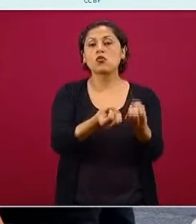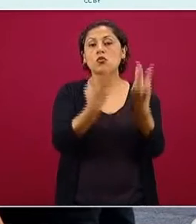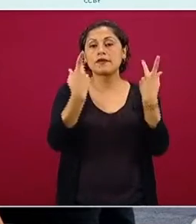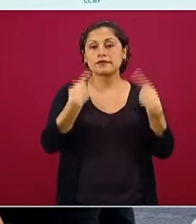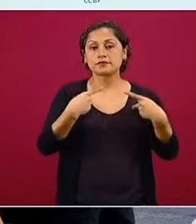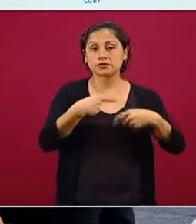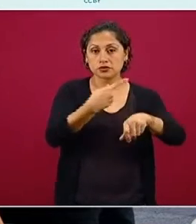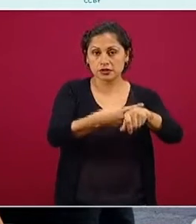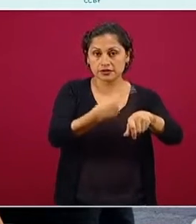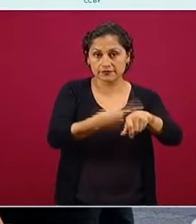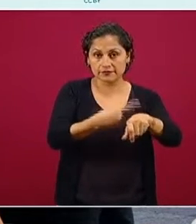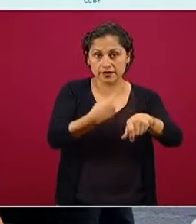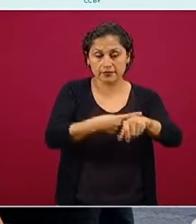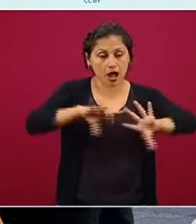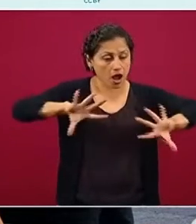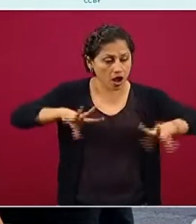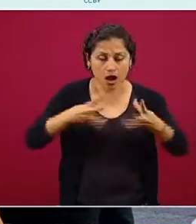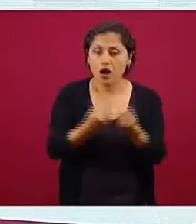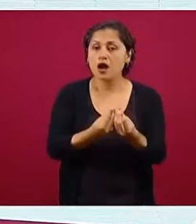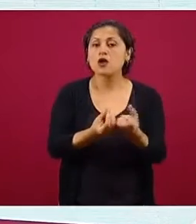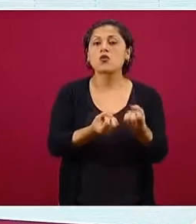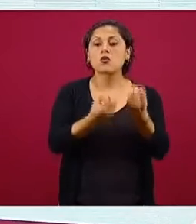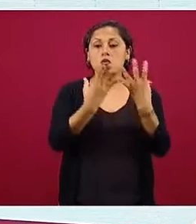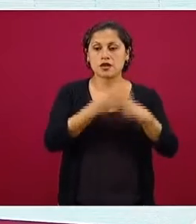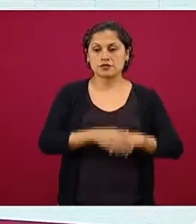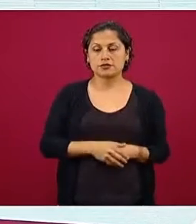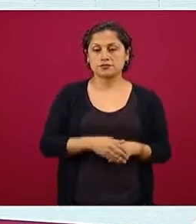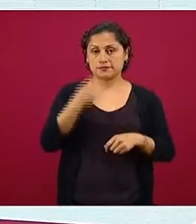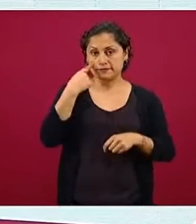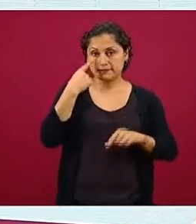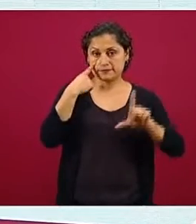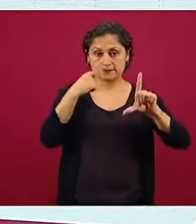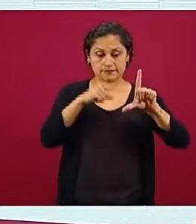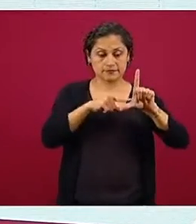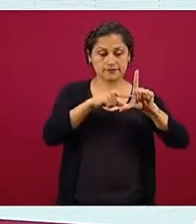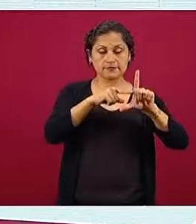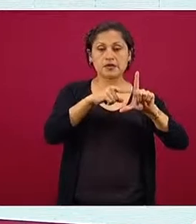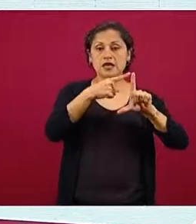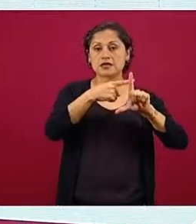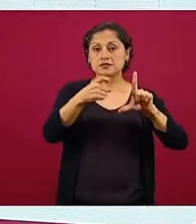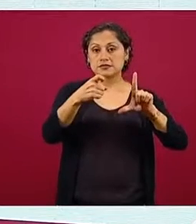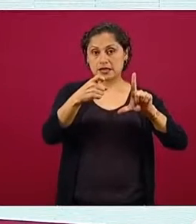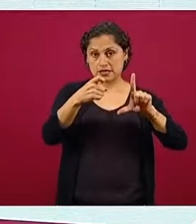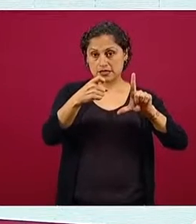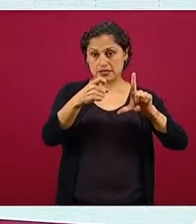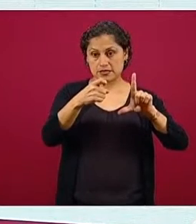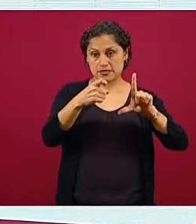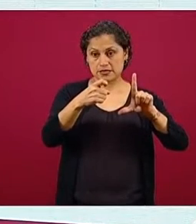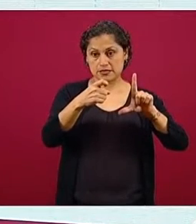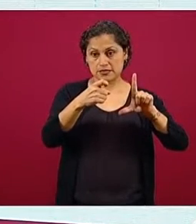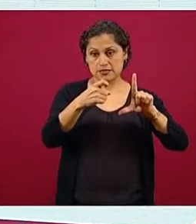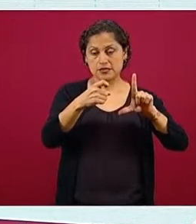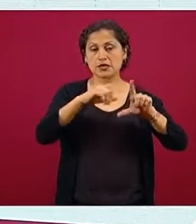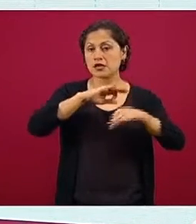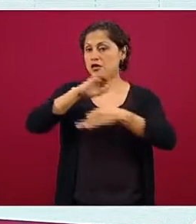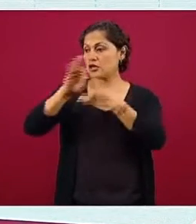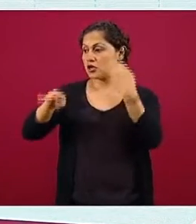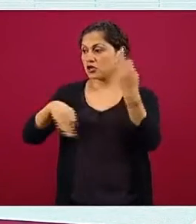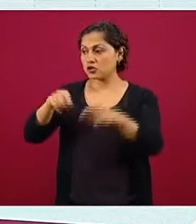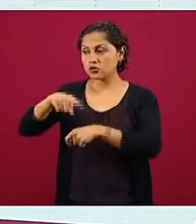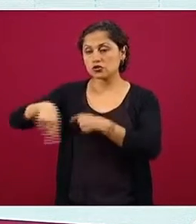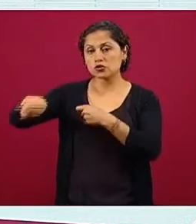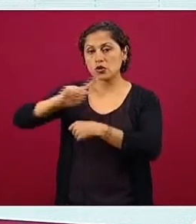confirmados de COVID-19. Aquí había 100 casos y todos los países que se van a comparar en esta gráfica se